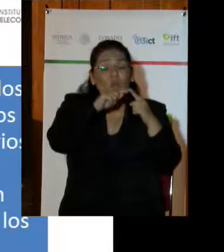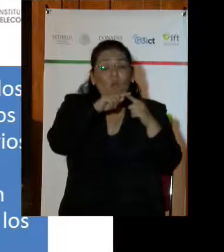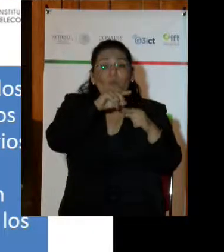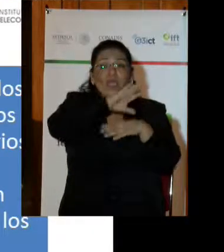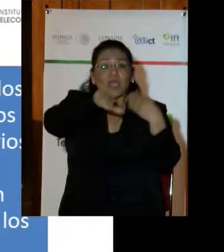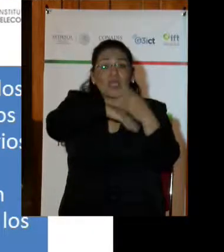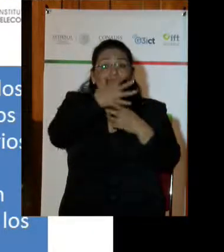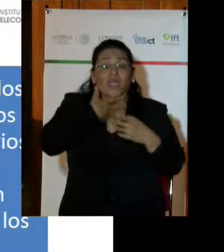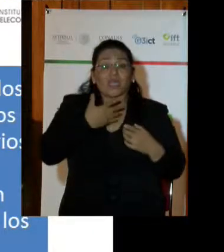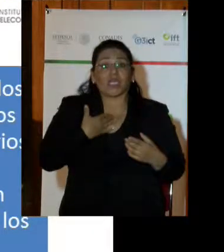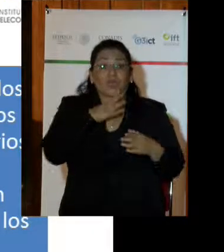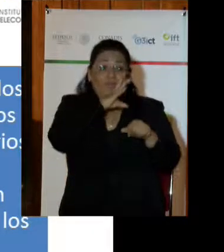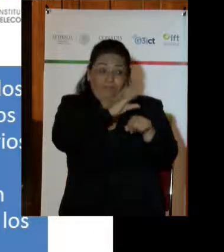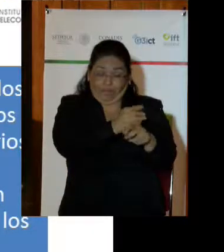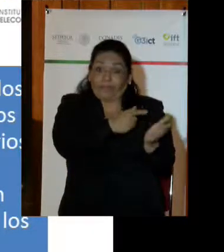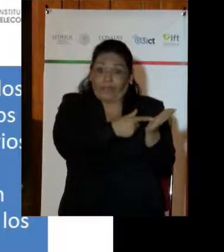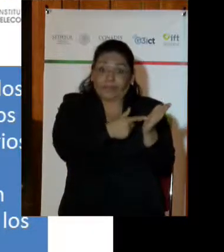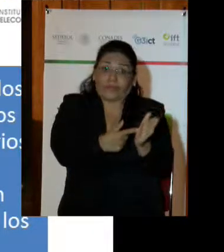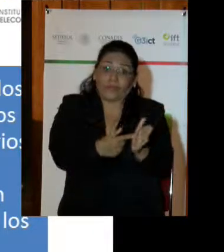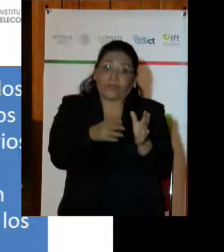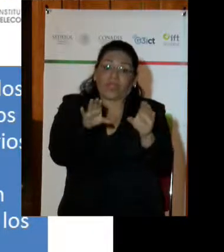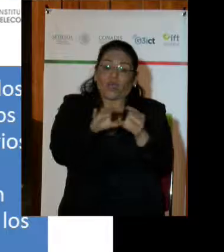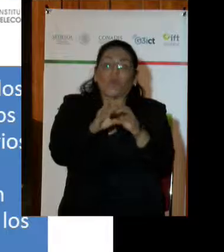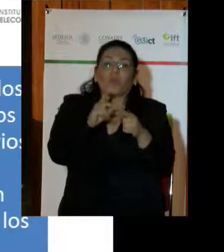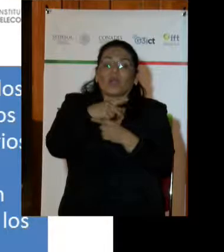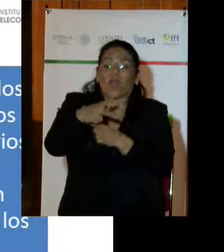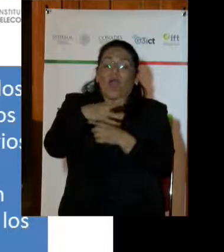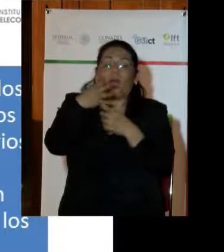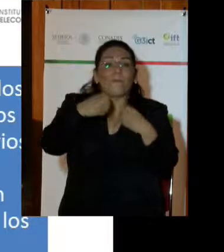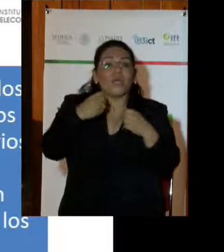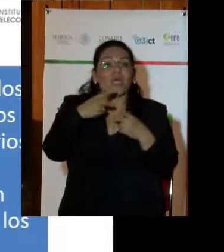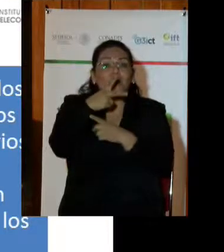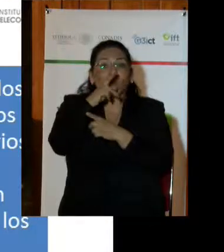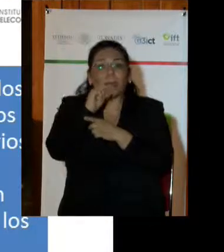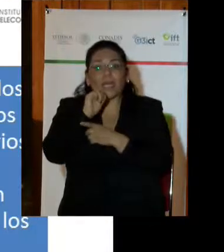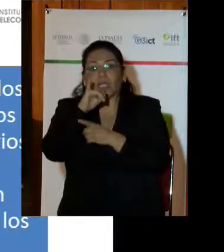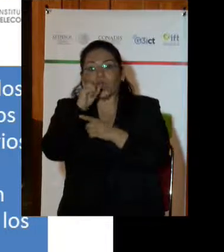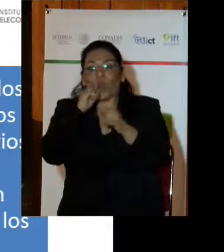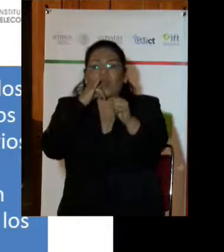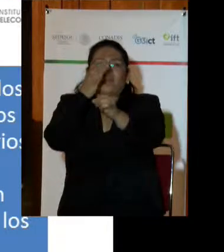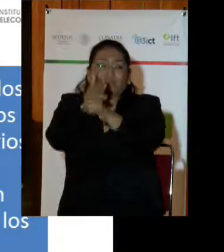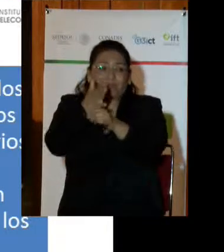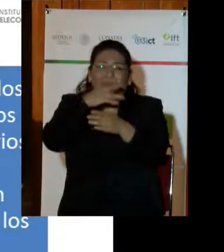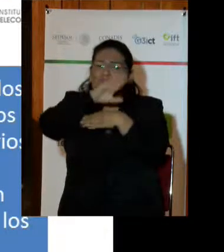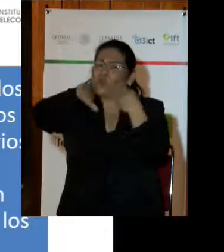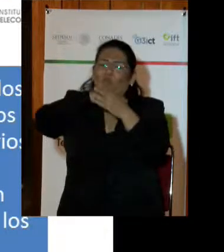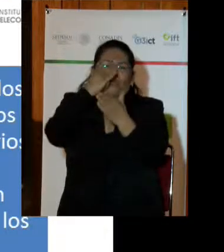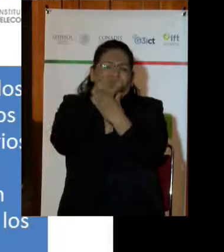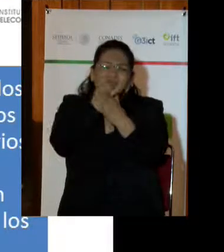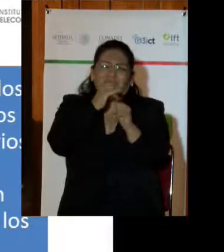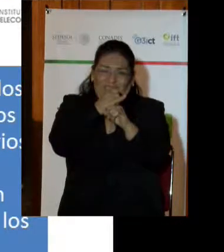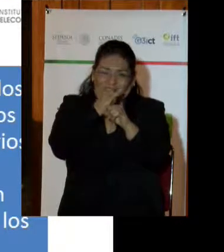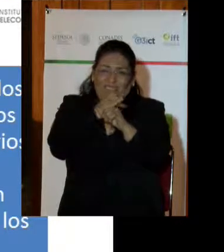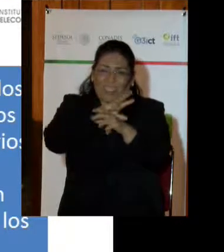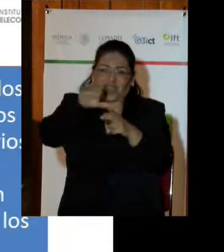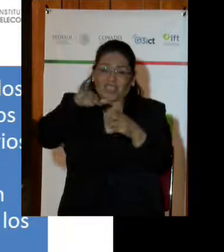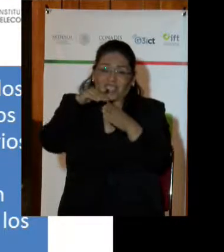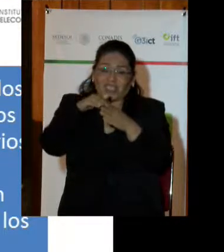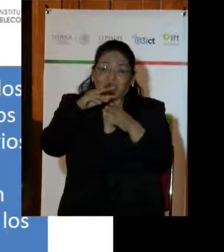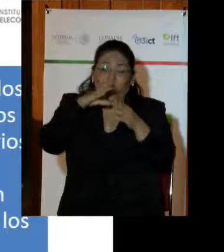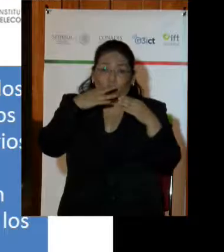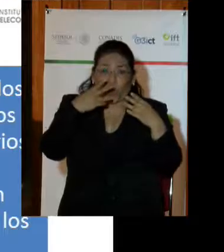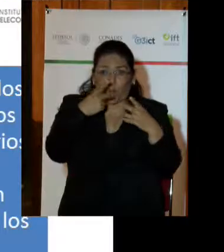tienen una concesión como de aquellos operadores virtuales. Es decir, todo aquello que comercialice un